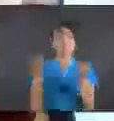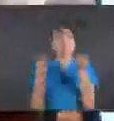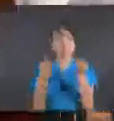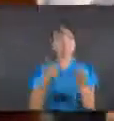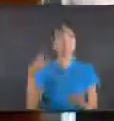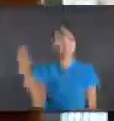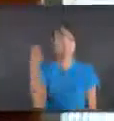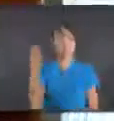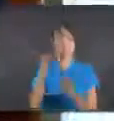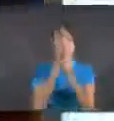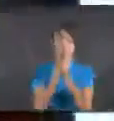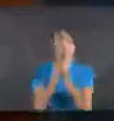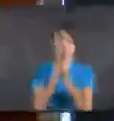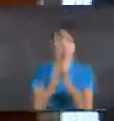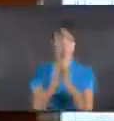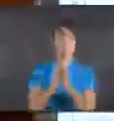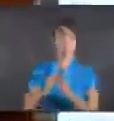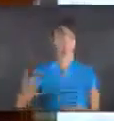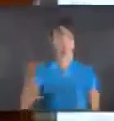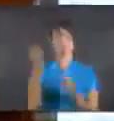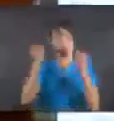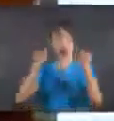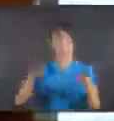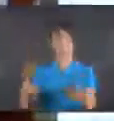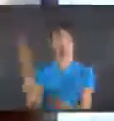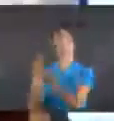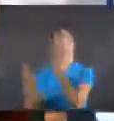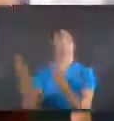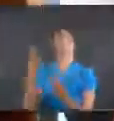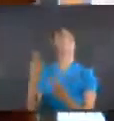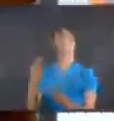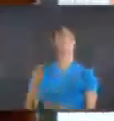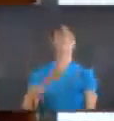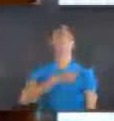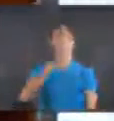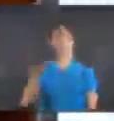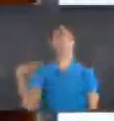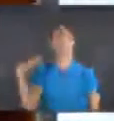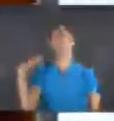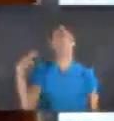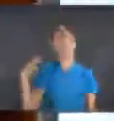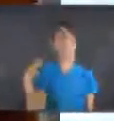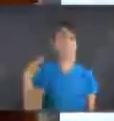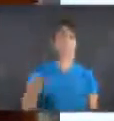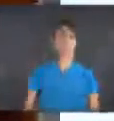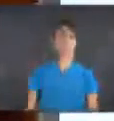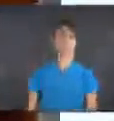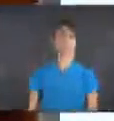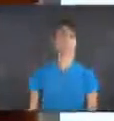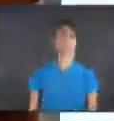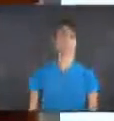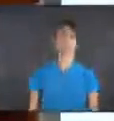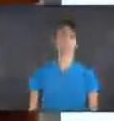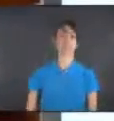mediante la oración, los que puedan venir están cordialmente invitados.